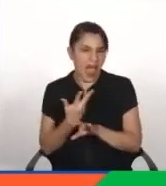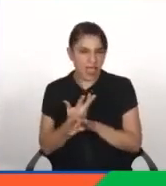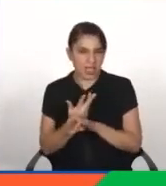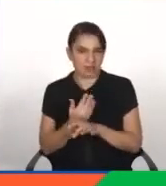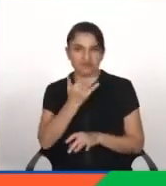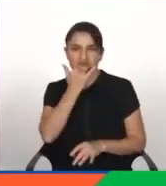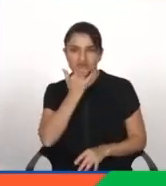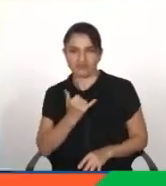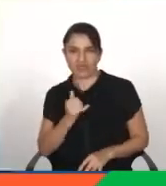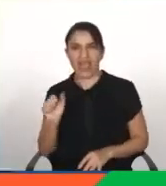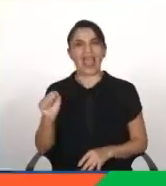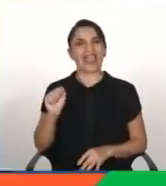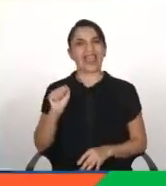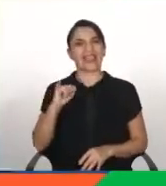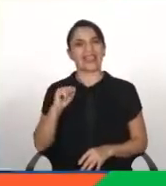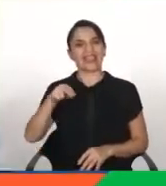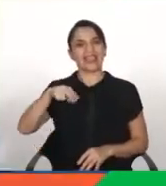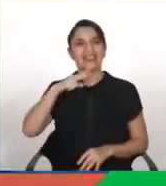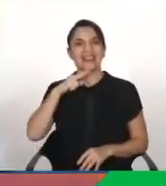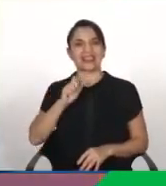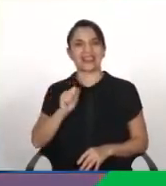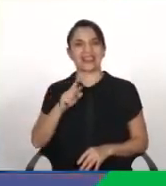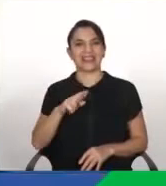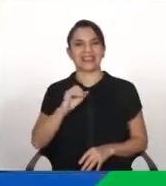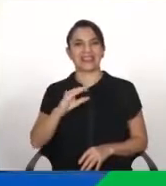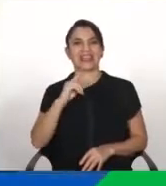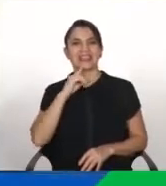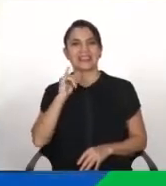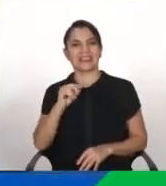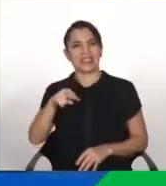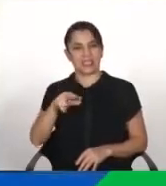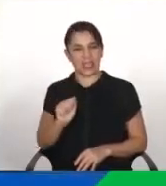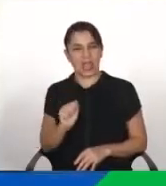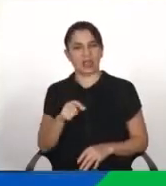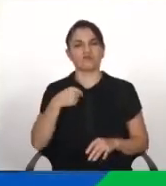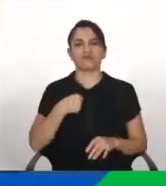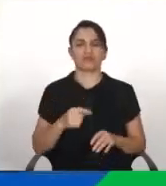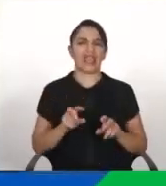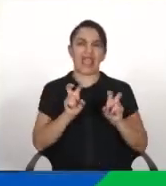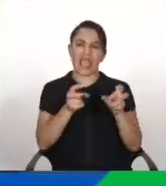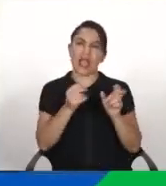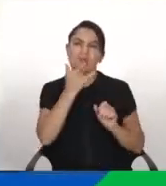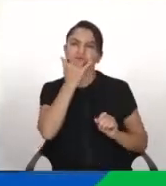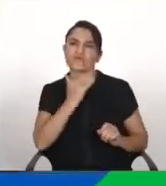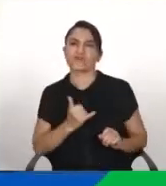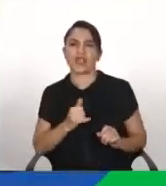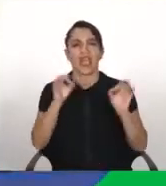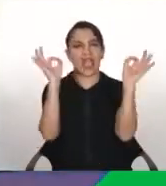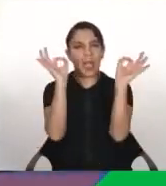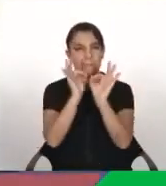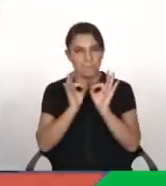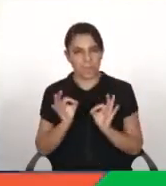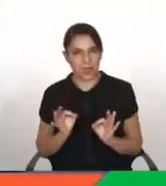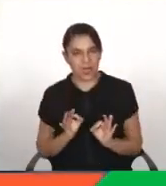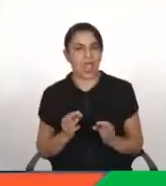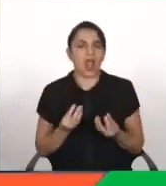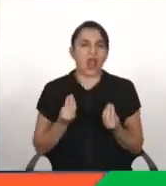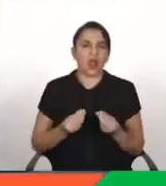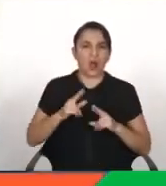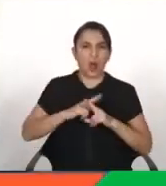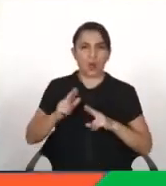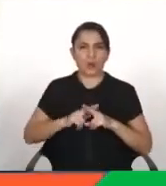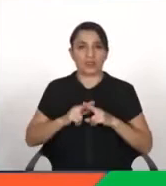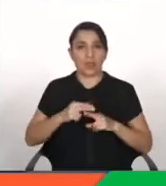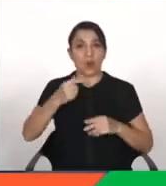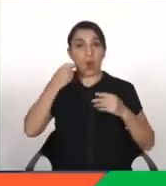Hiperactina? Pues mira, Hiperactina, como bien has dicho, es un canal que trata de biomedicina, o sea, intenta explicar lo que somos, cómo funciona el cuerpo humano por